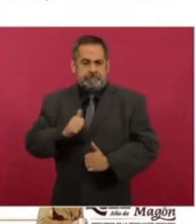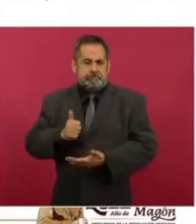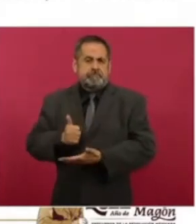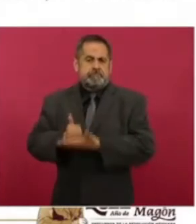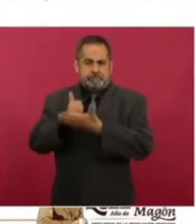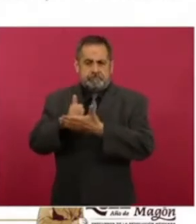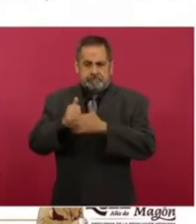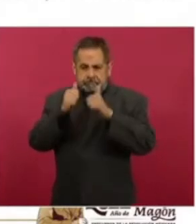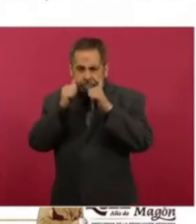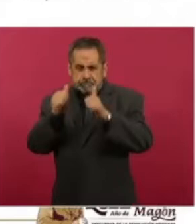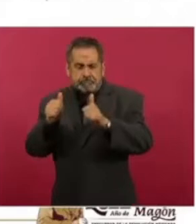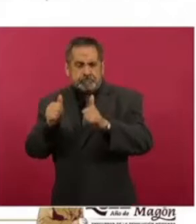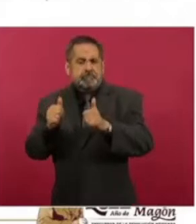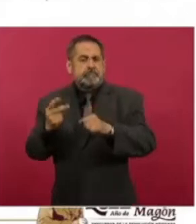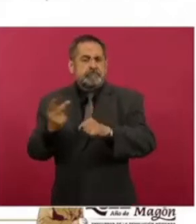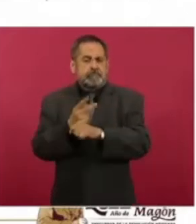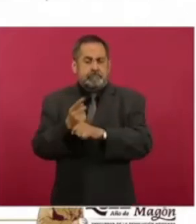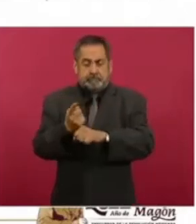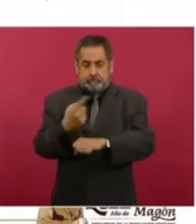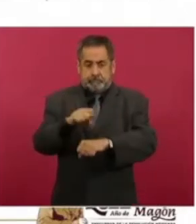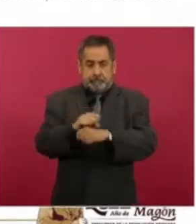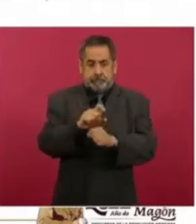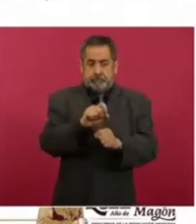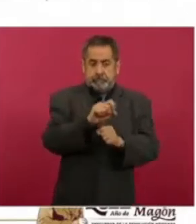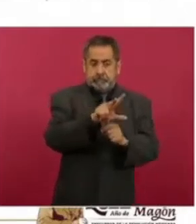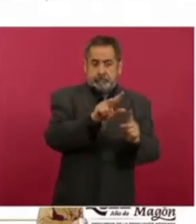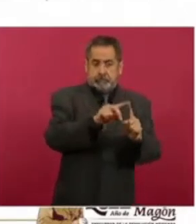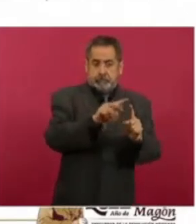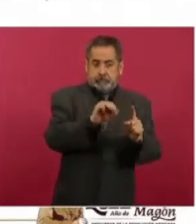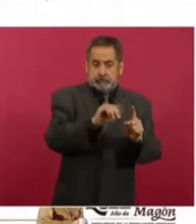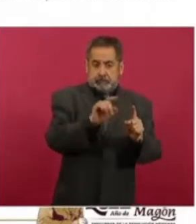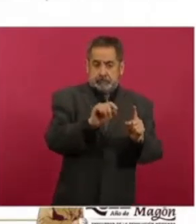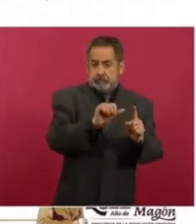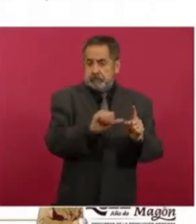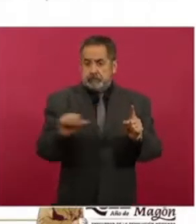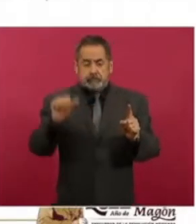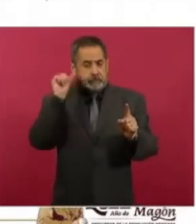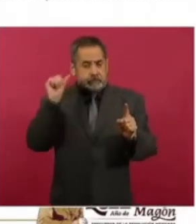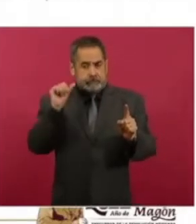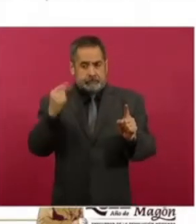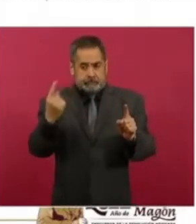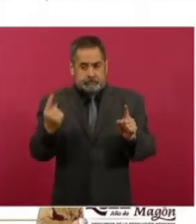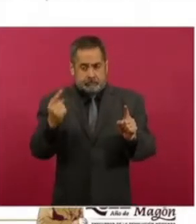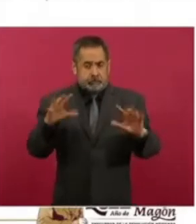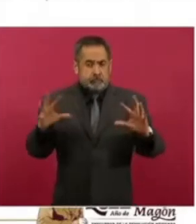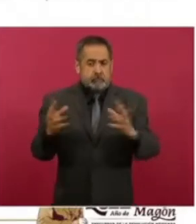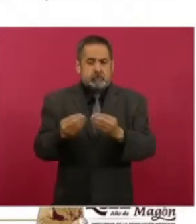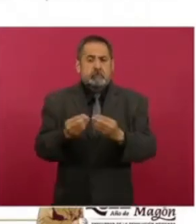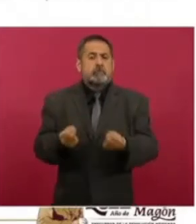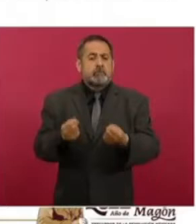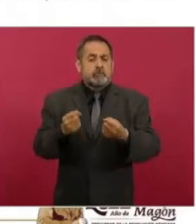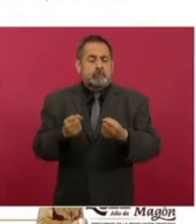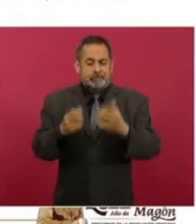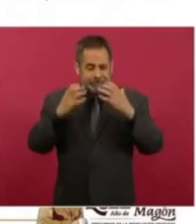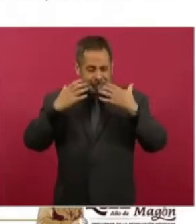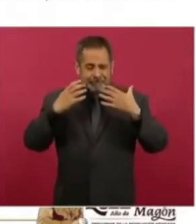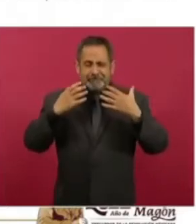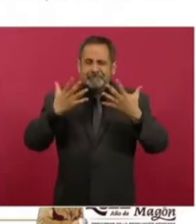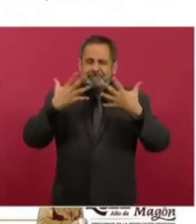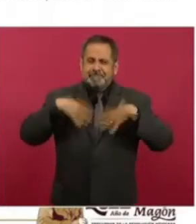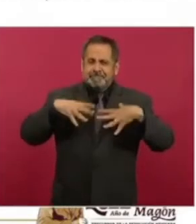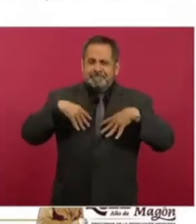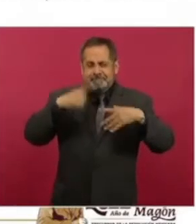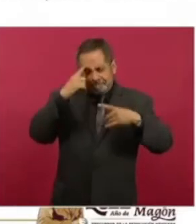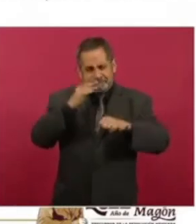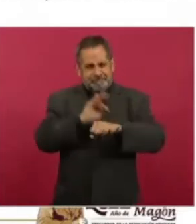Armadas, durante la semana del 28 de marzo al 1 de abril, se distribuyó equipo de protección personal con